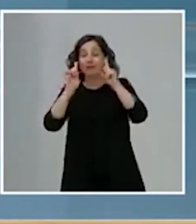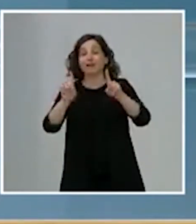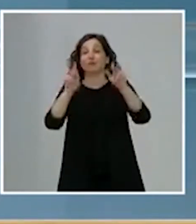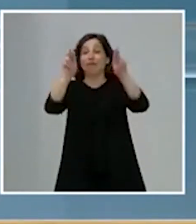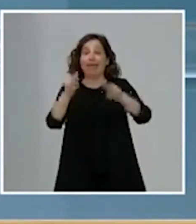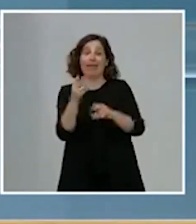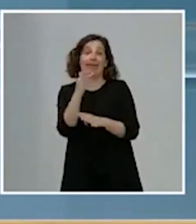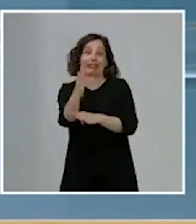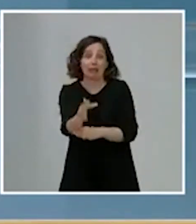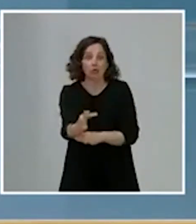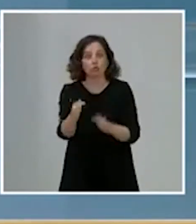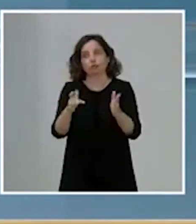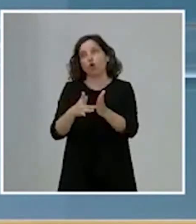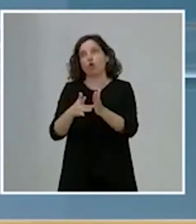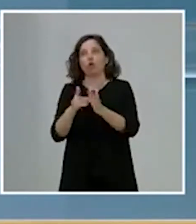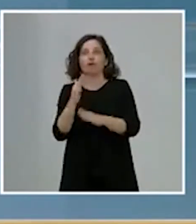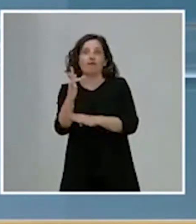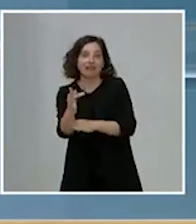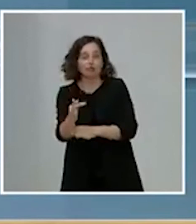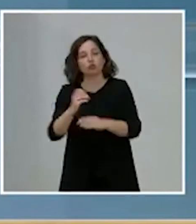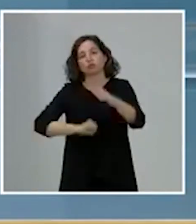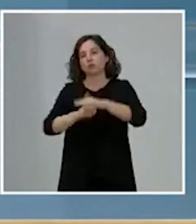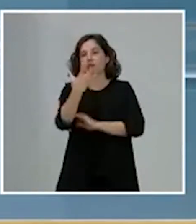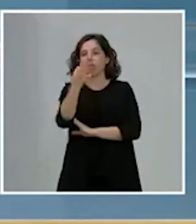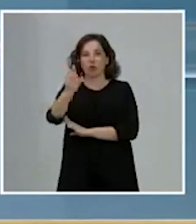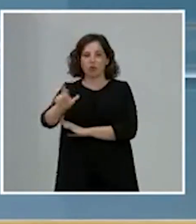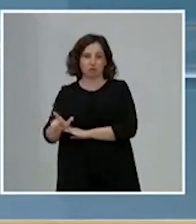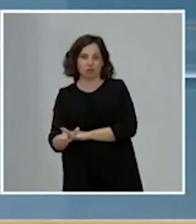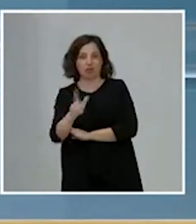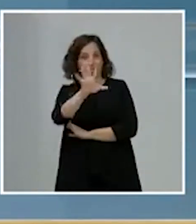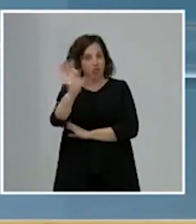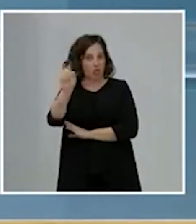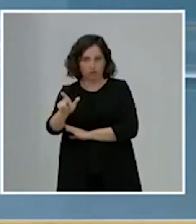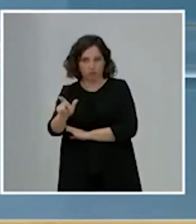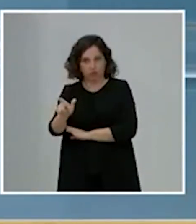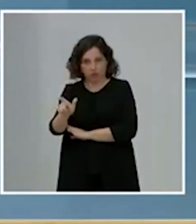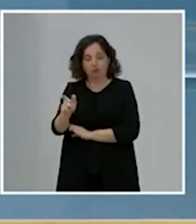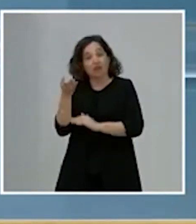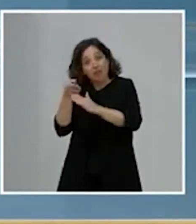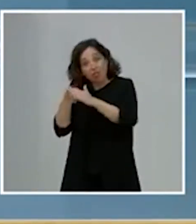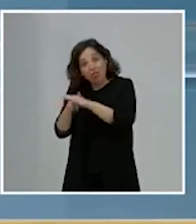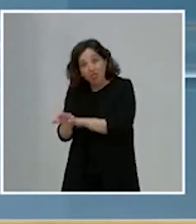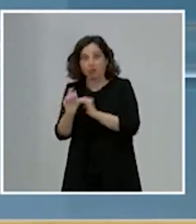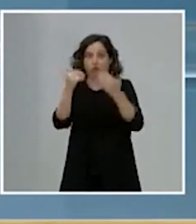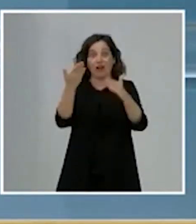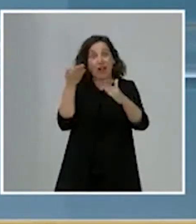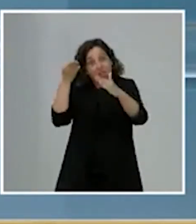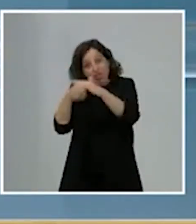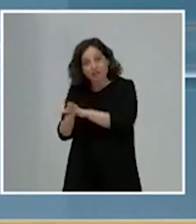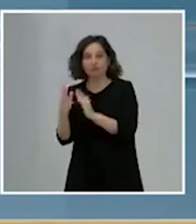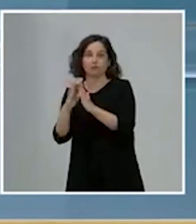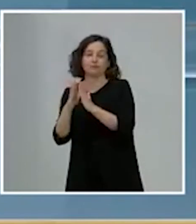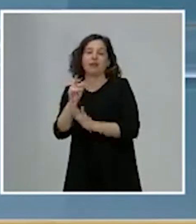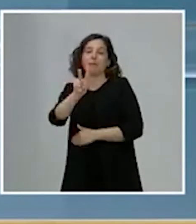entierros y velatorios, en el exterior será un número máximo de 50 personas y en el interior un número máximo de